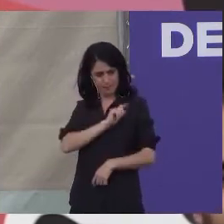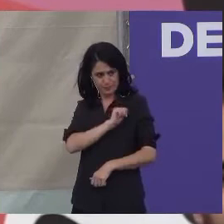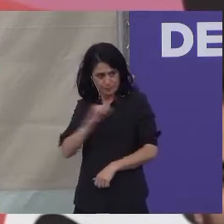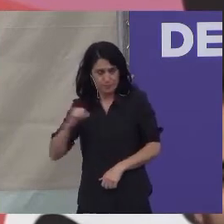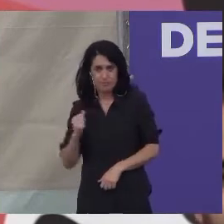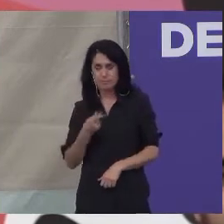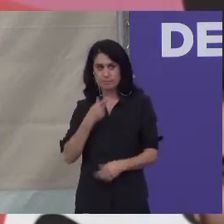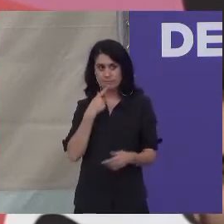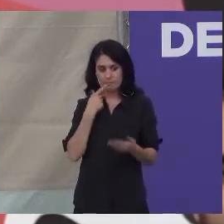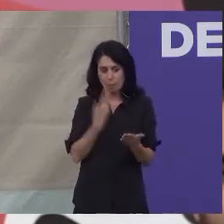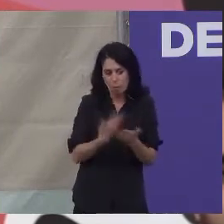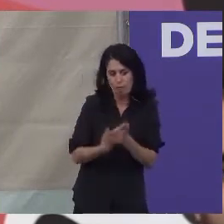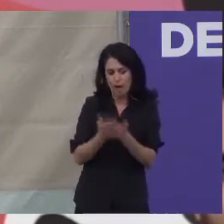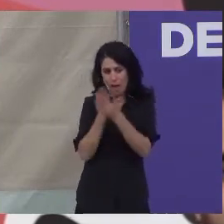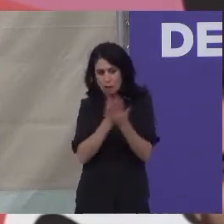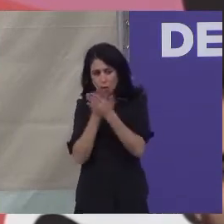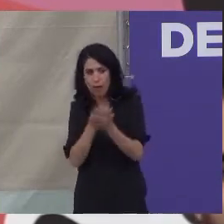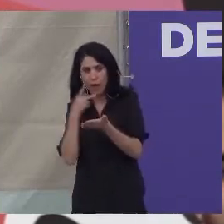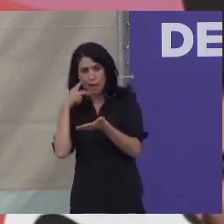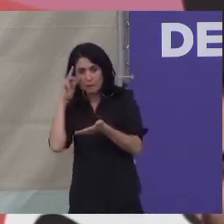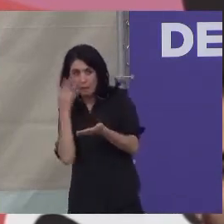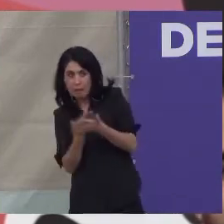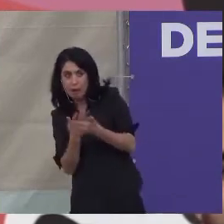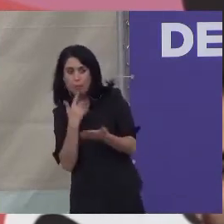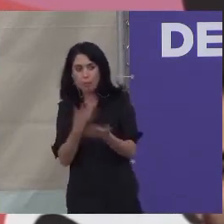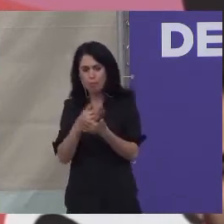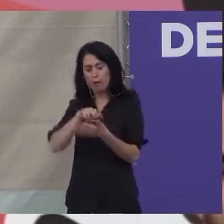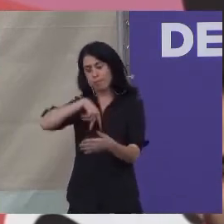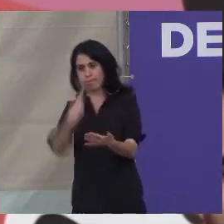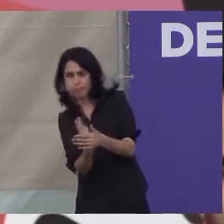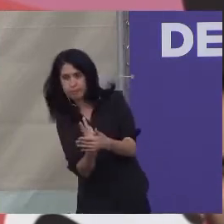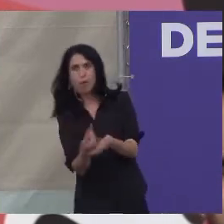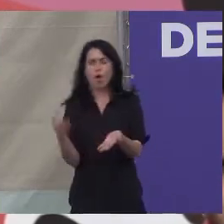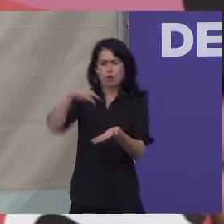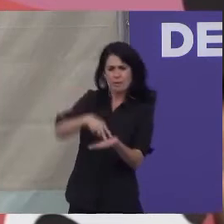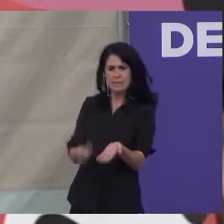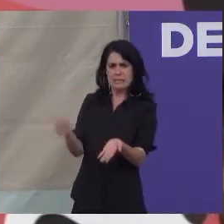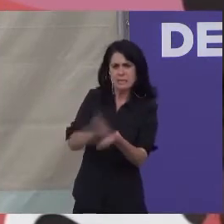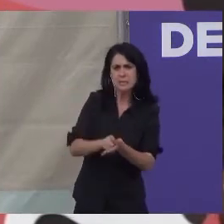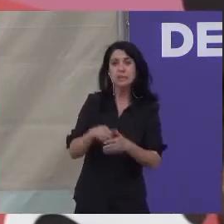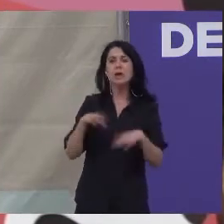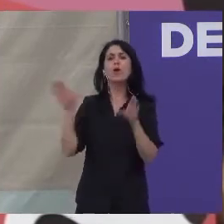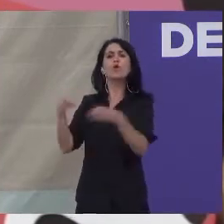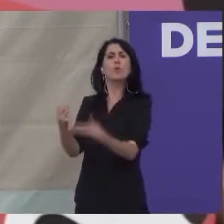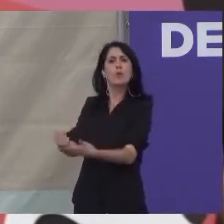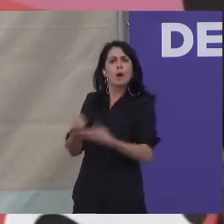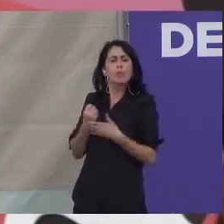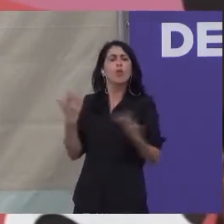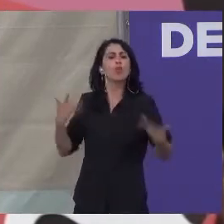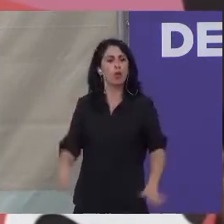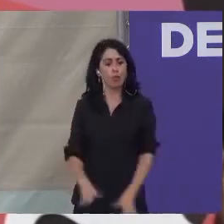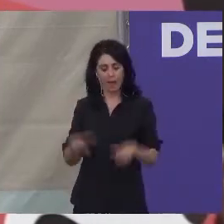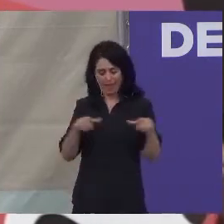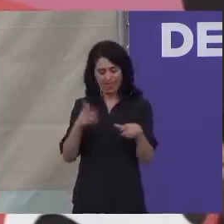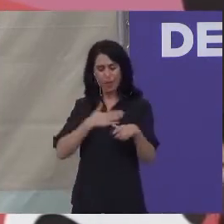experimentar, fracasar, caer y volver a levantarnos? ¿Dónde estaba mi partido para apoyar a mi círculo? ¿Dónde el apoyo